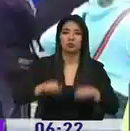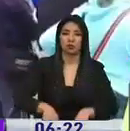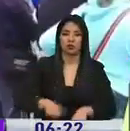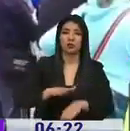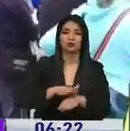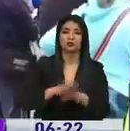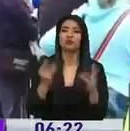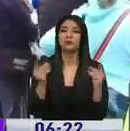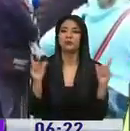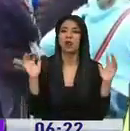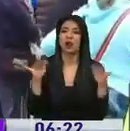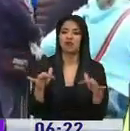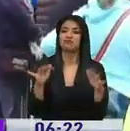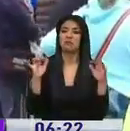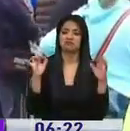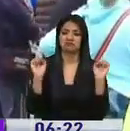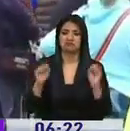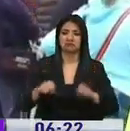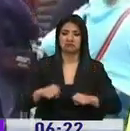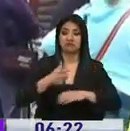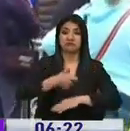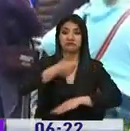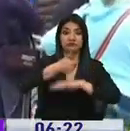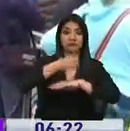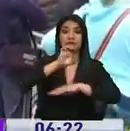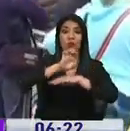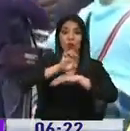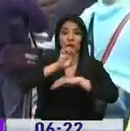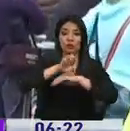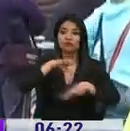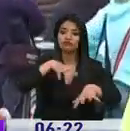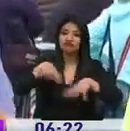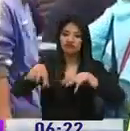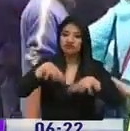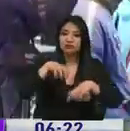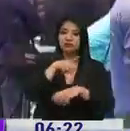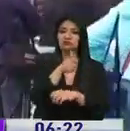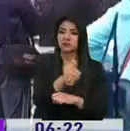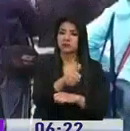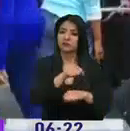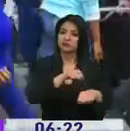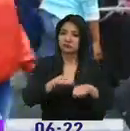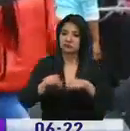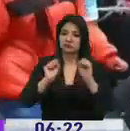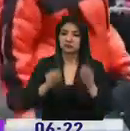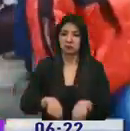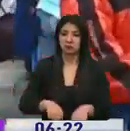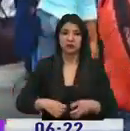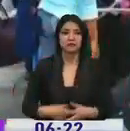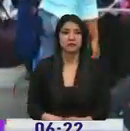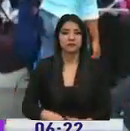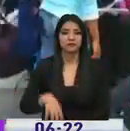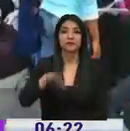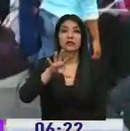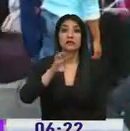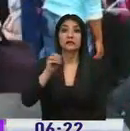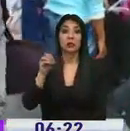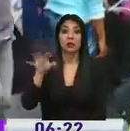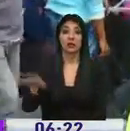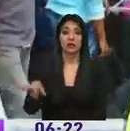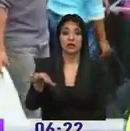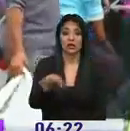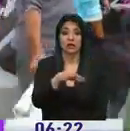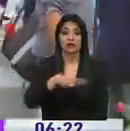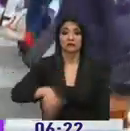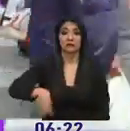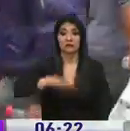hizo una coordinación con autoridades ecuatorianas para que pues haga el trámite correspondiente. Tenemos alrededor de 50 unidades adelantando